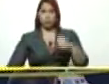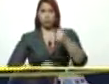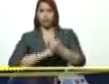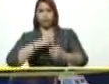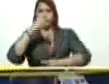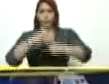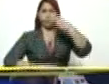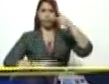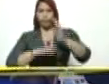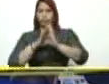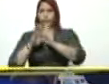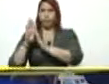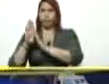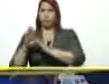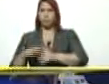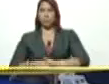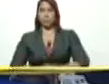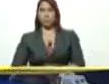producida.